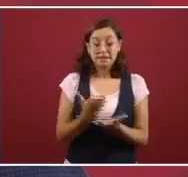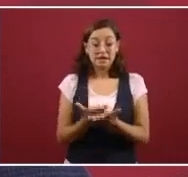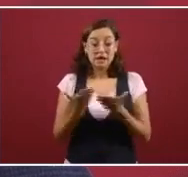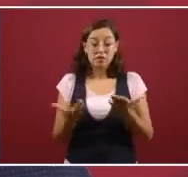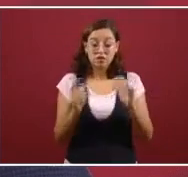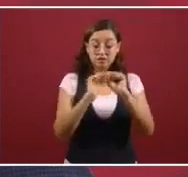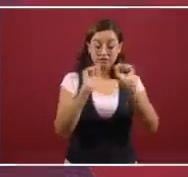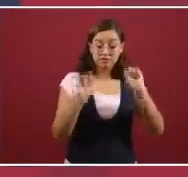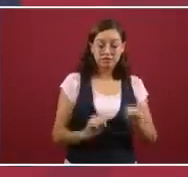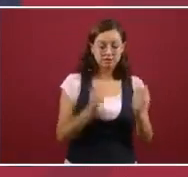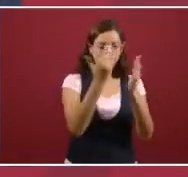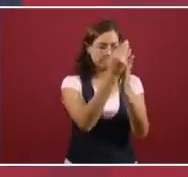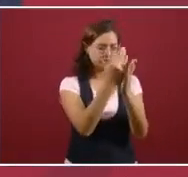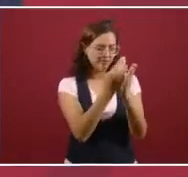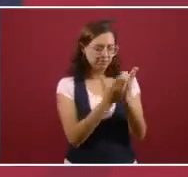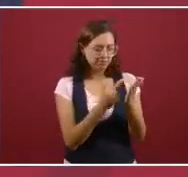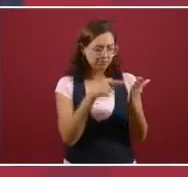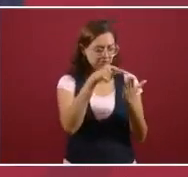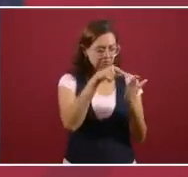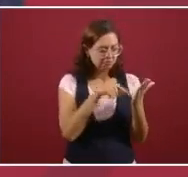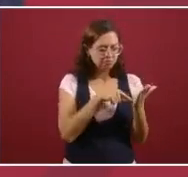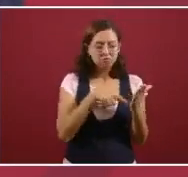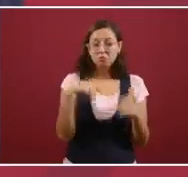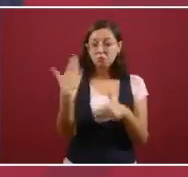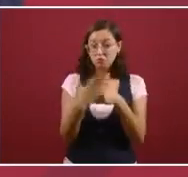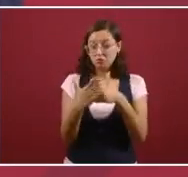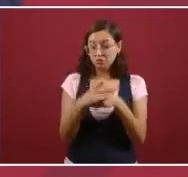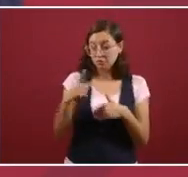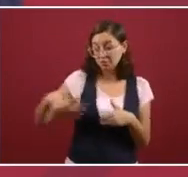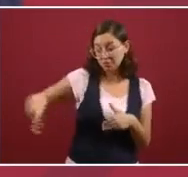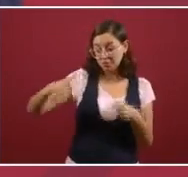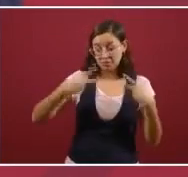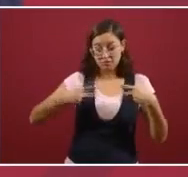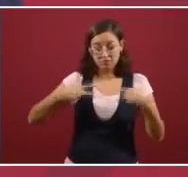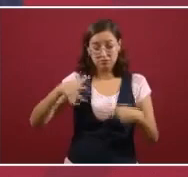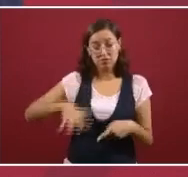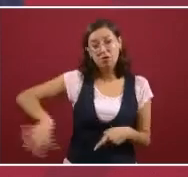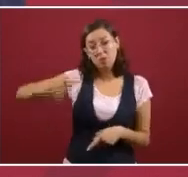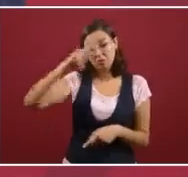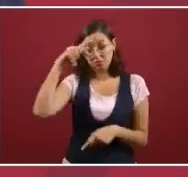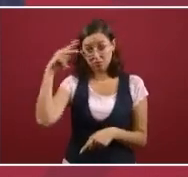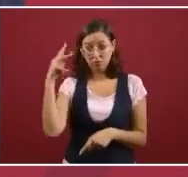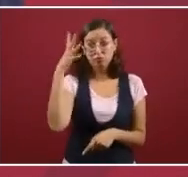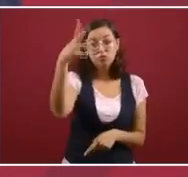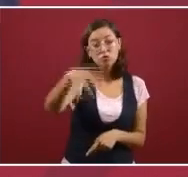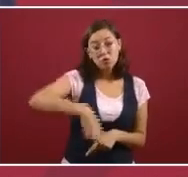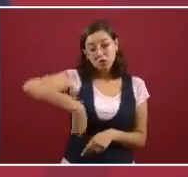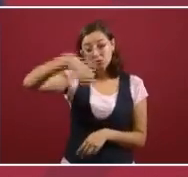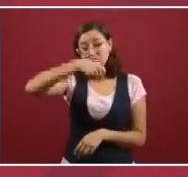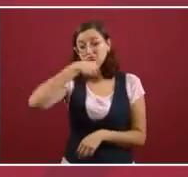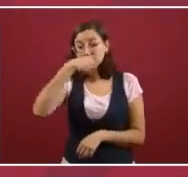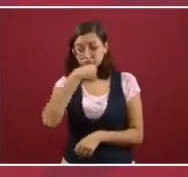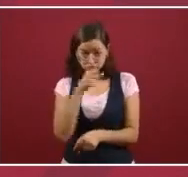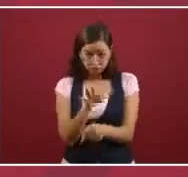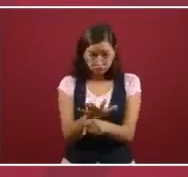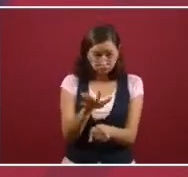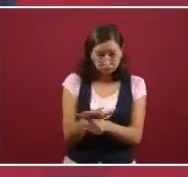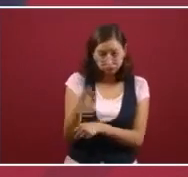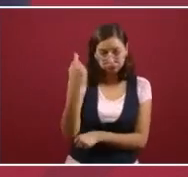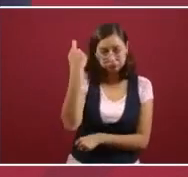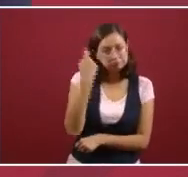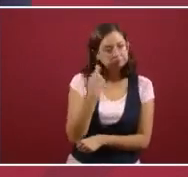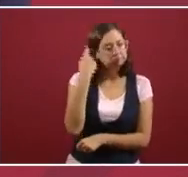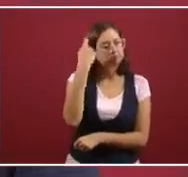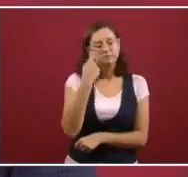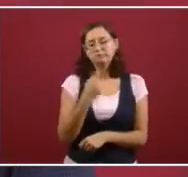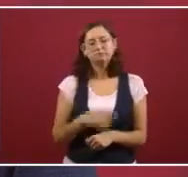sistema, difícilmente los mexicanos vamos a poder aspirar a una pensión suficiente que nos permita